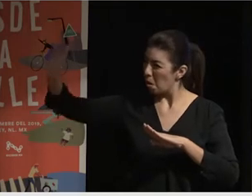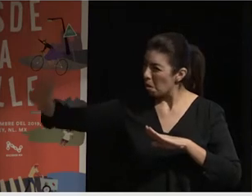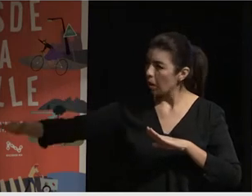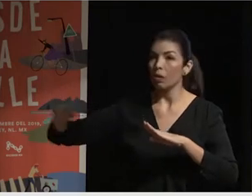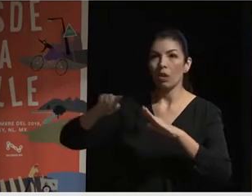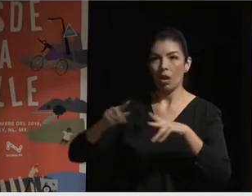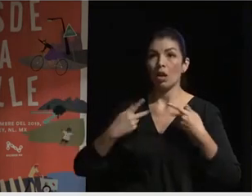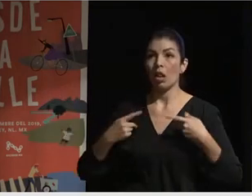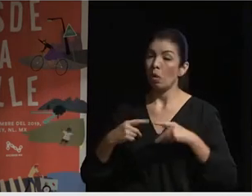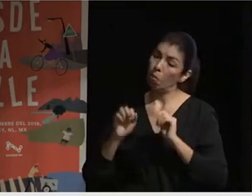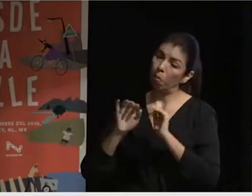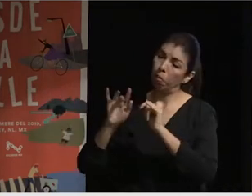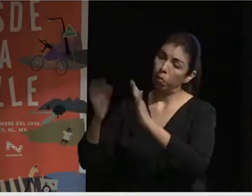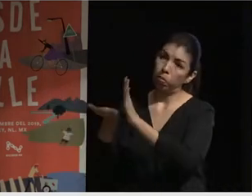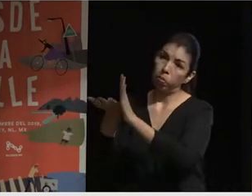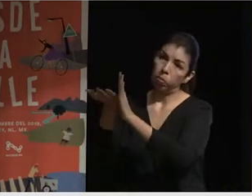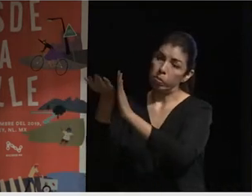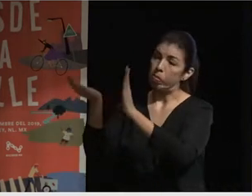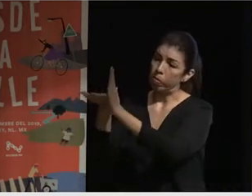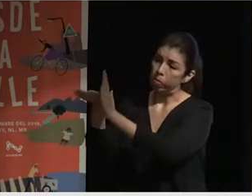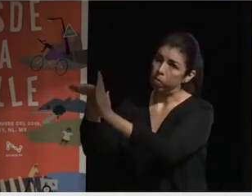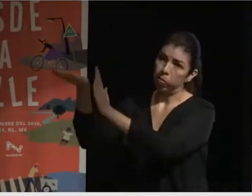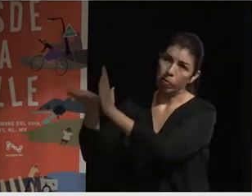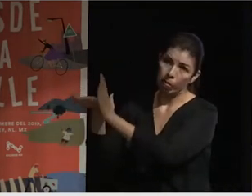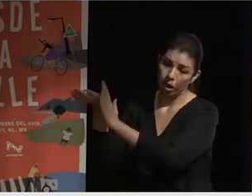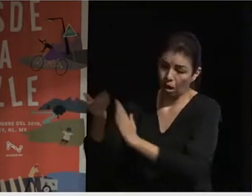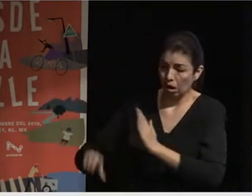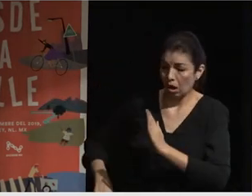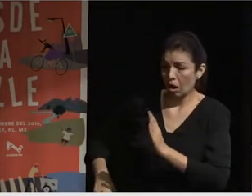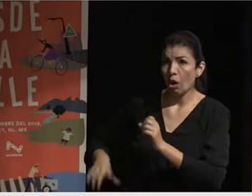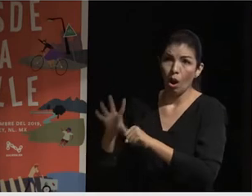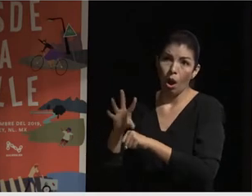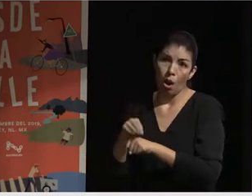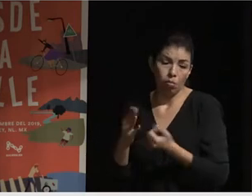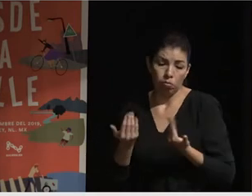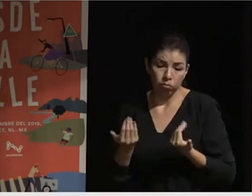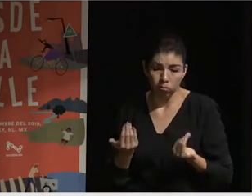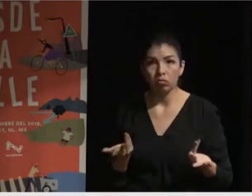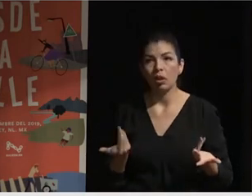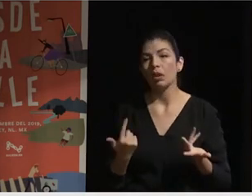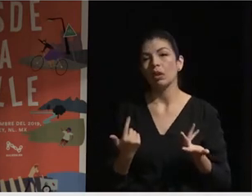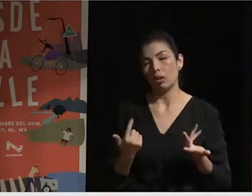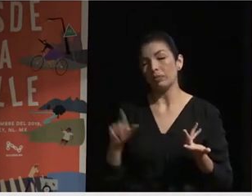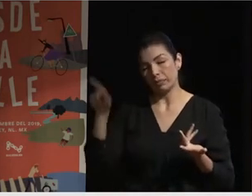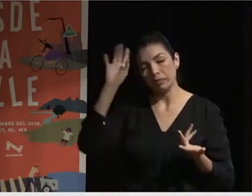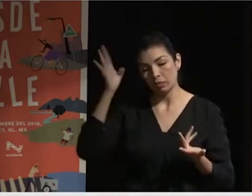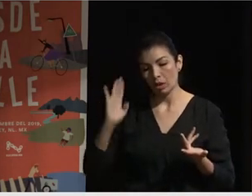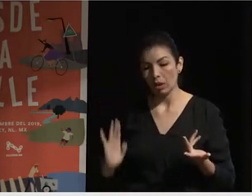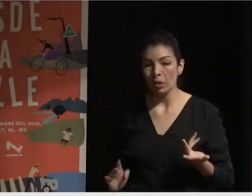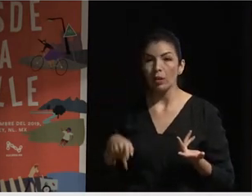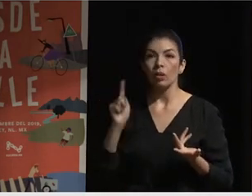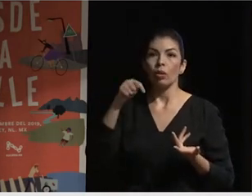el tema del asentamiento informal, sabemos de repente que son personas que viven en la periferia de las ciudades, sabemos que quizás sean personas que no